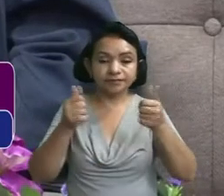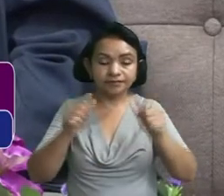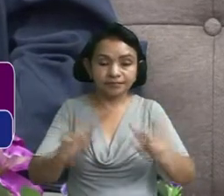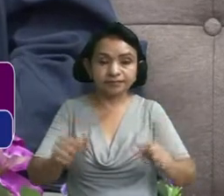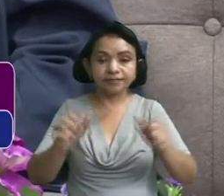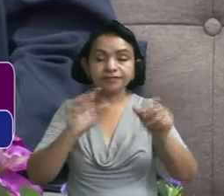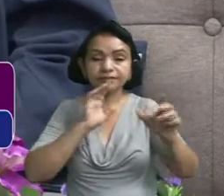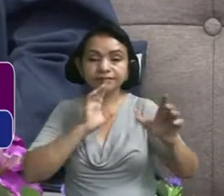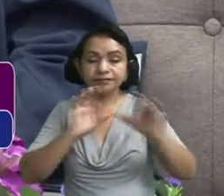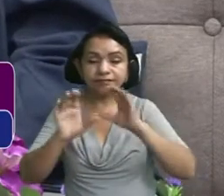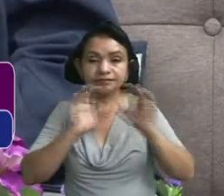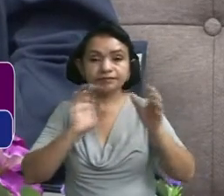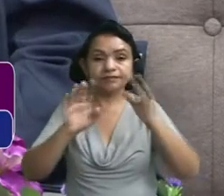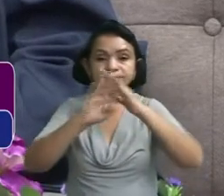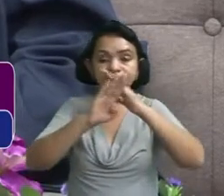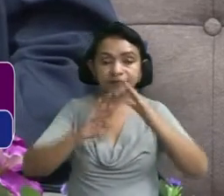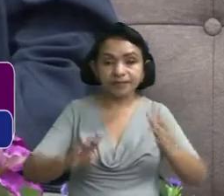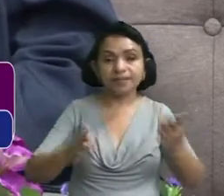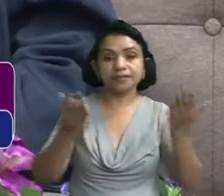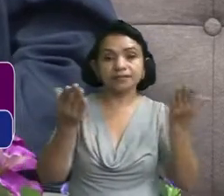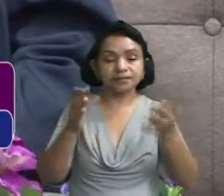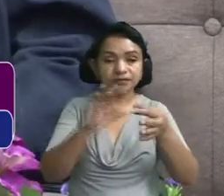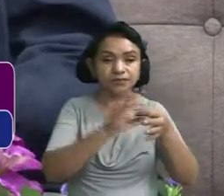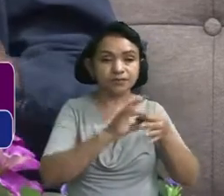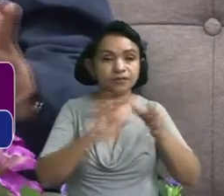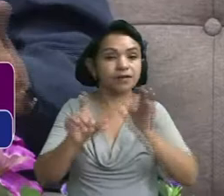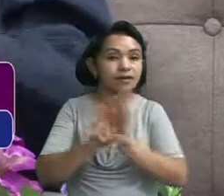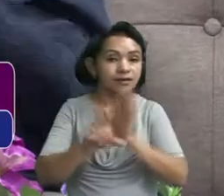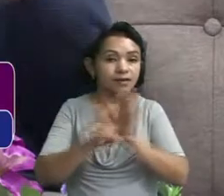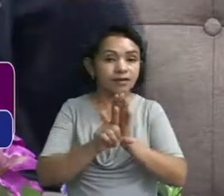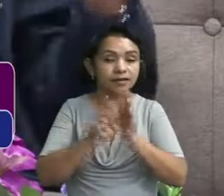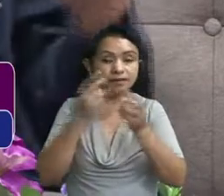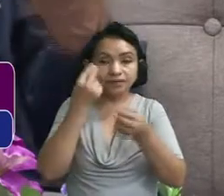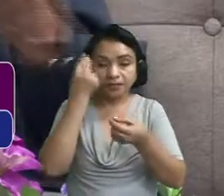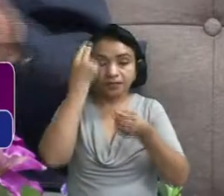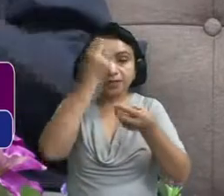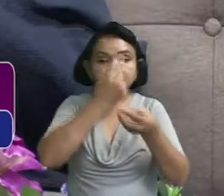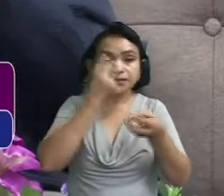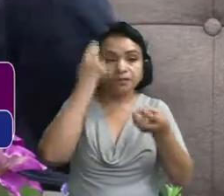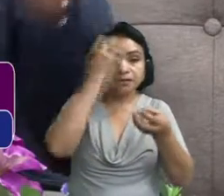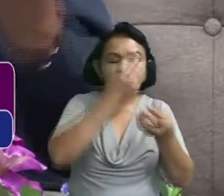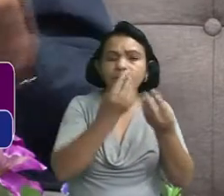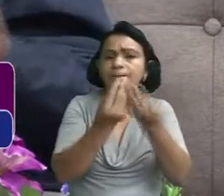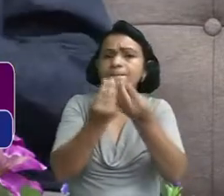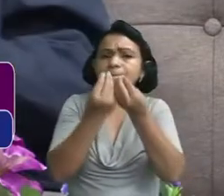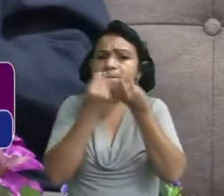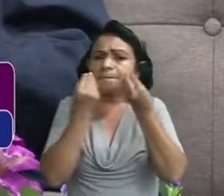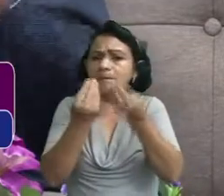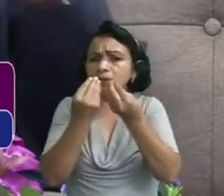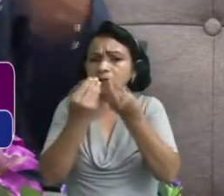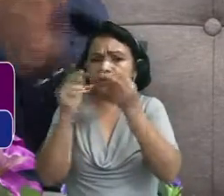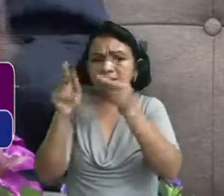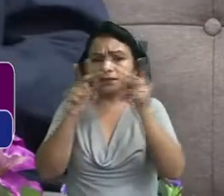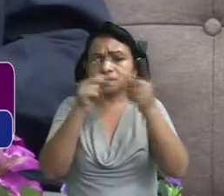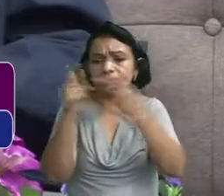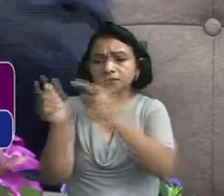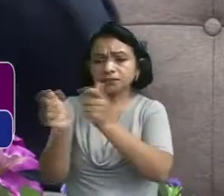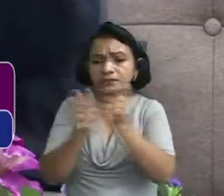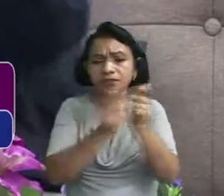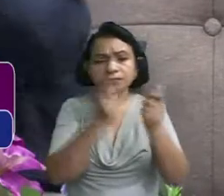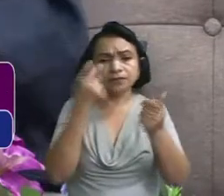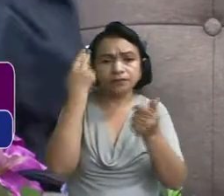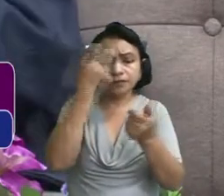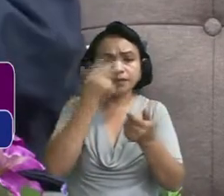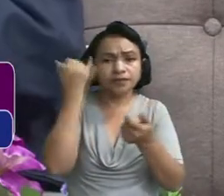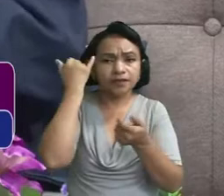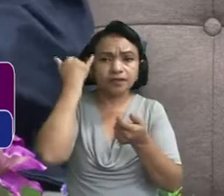de diálogo, reconciliación, seguridad, trabajo y paz, precisamente fue consultada ampliamente. Distintos sectores de la población